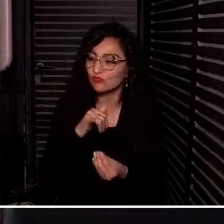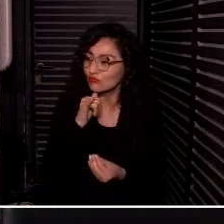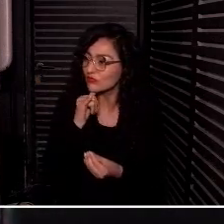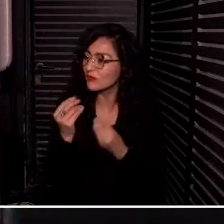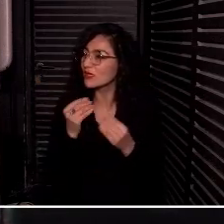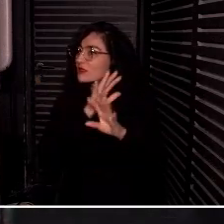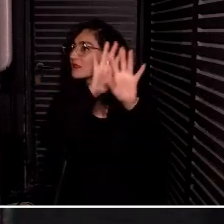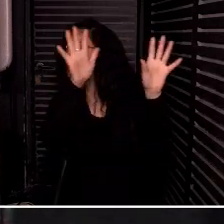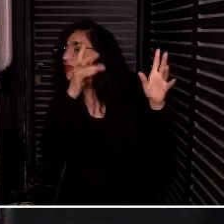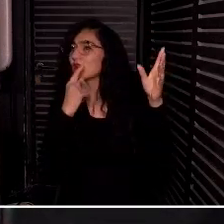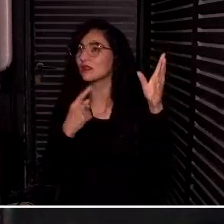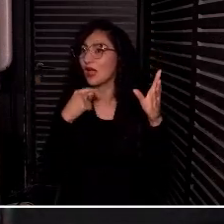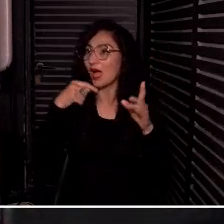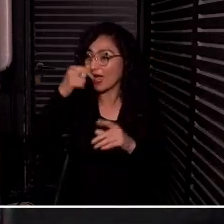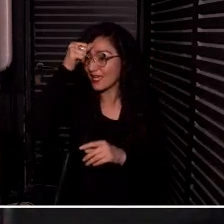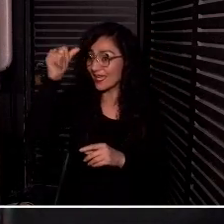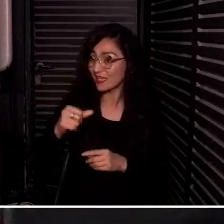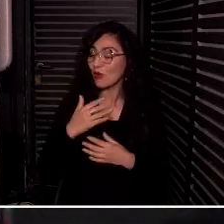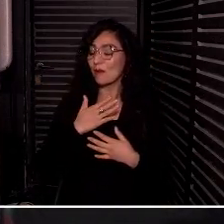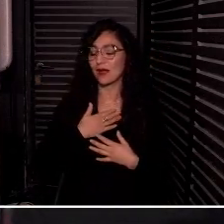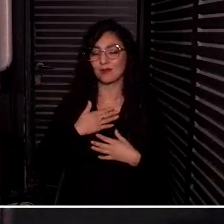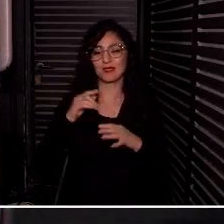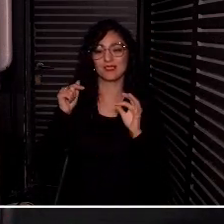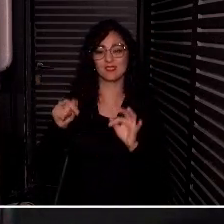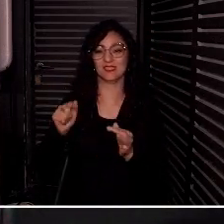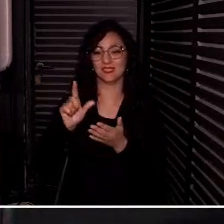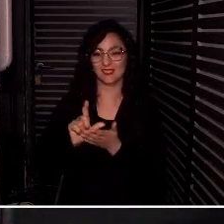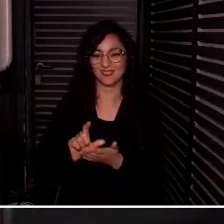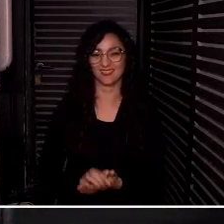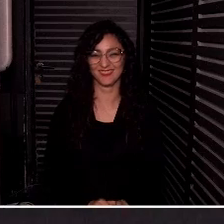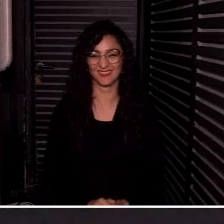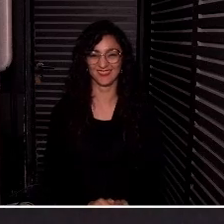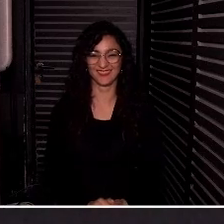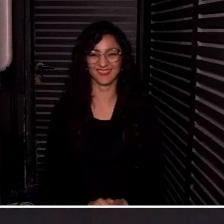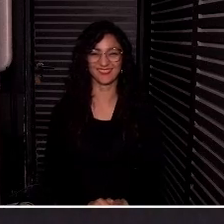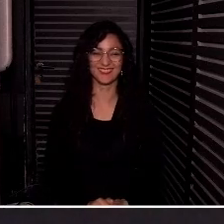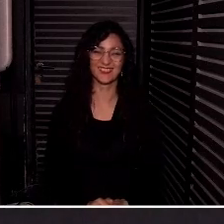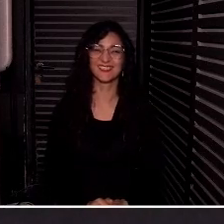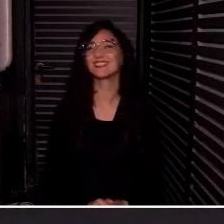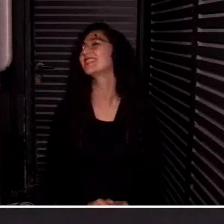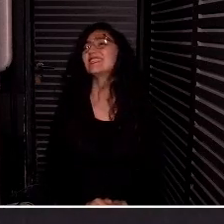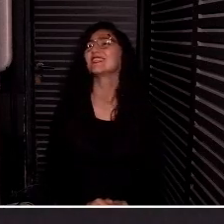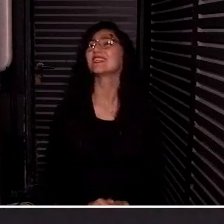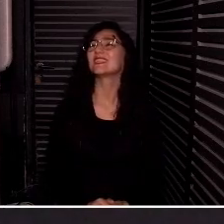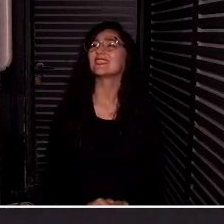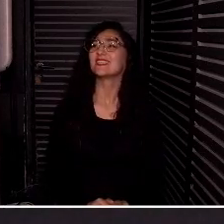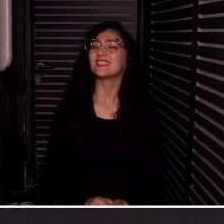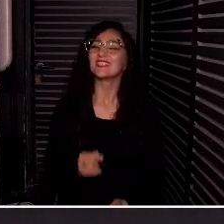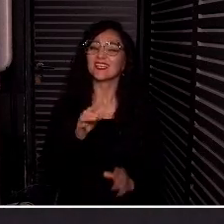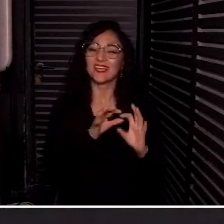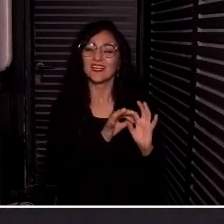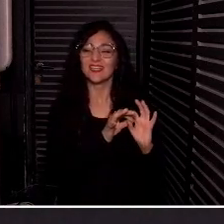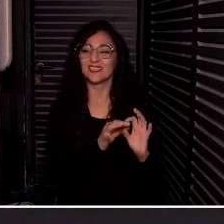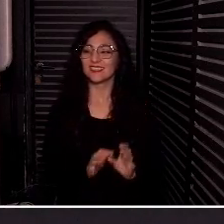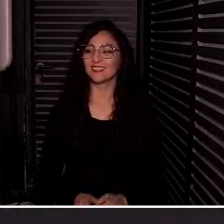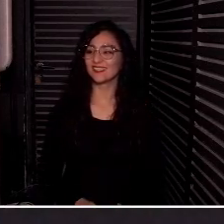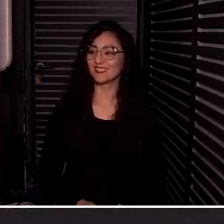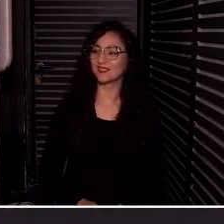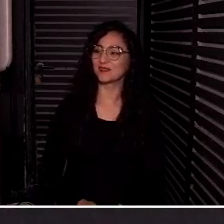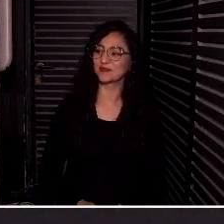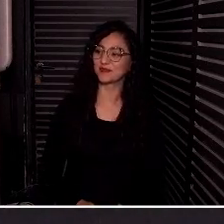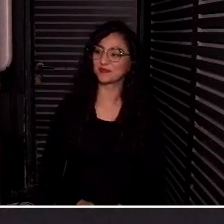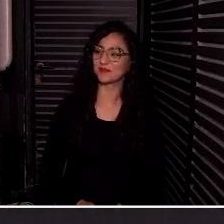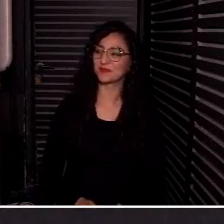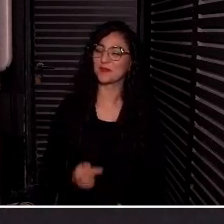cielo y en el purgatorio yo creo si creo creemos en eso ya gracias yo te puedo invitar a